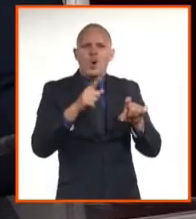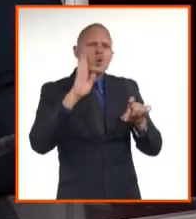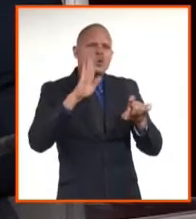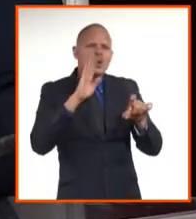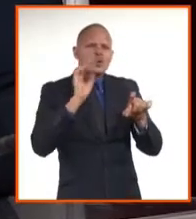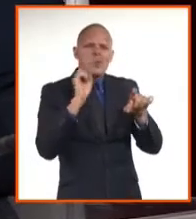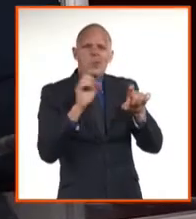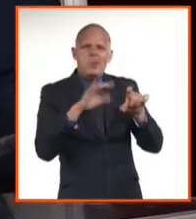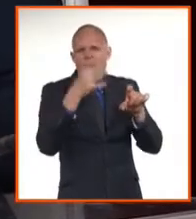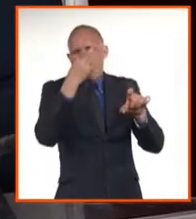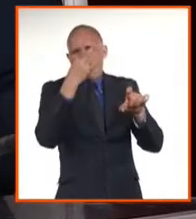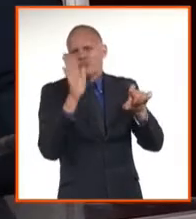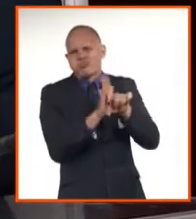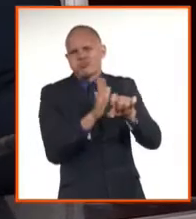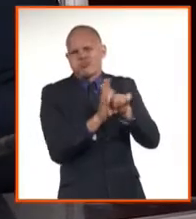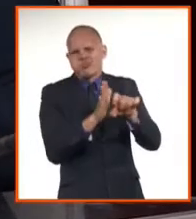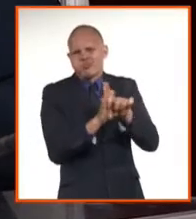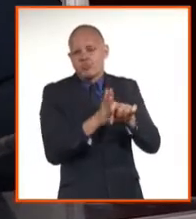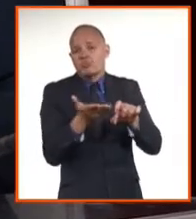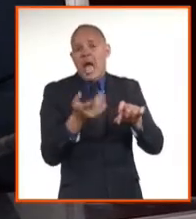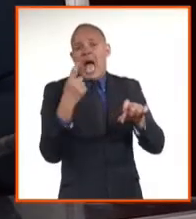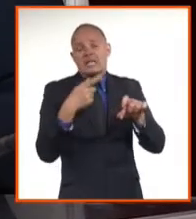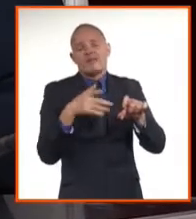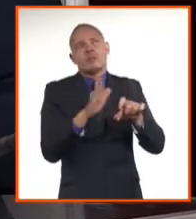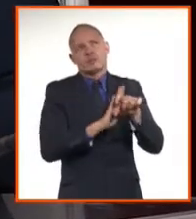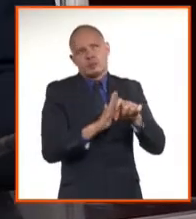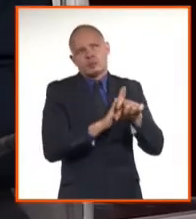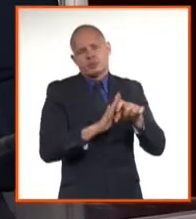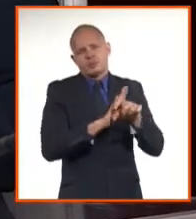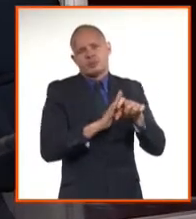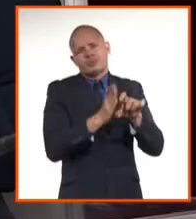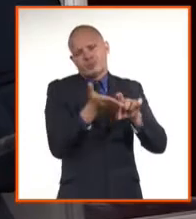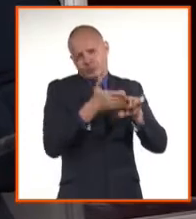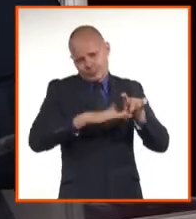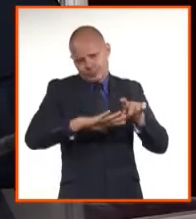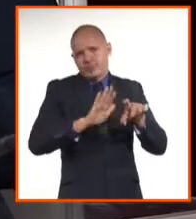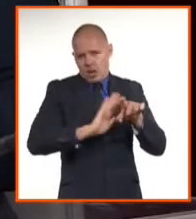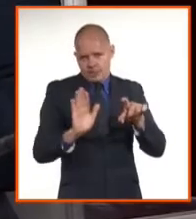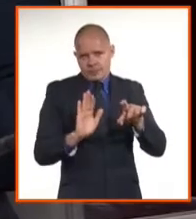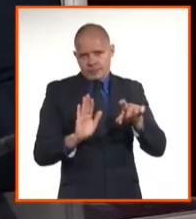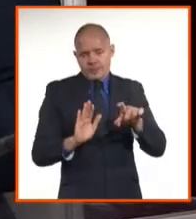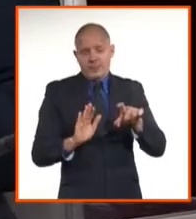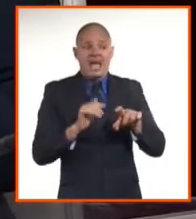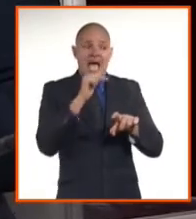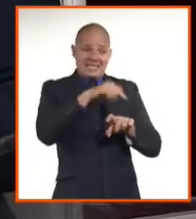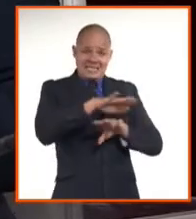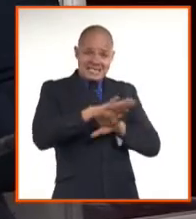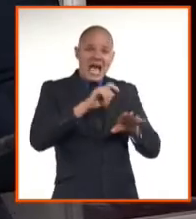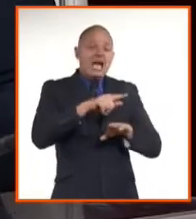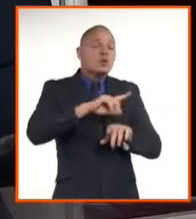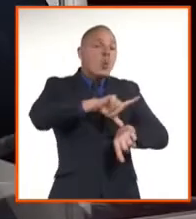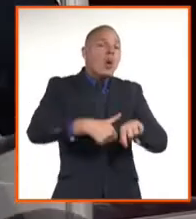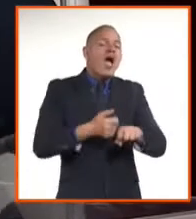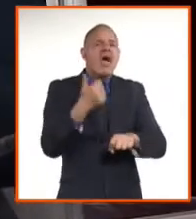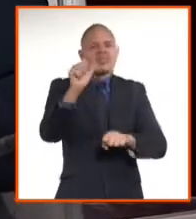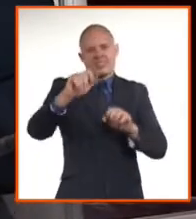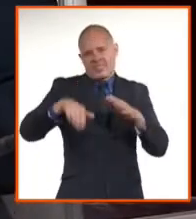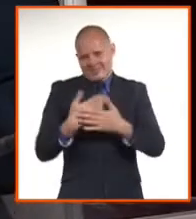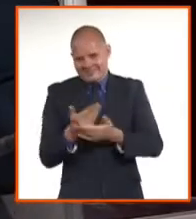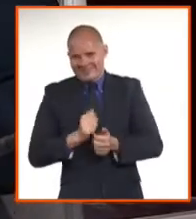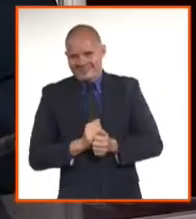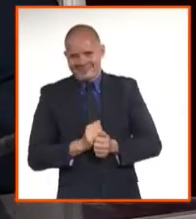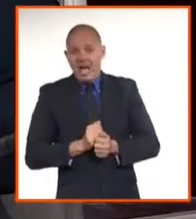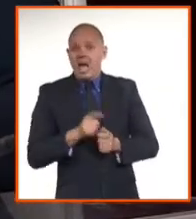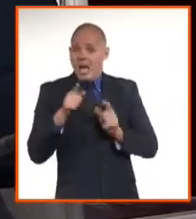un grupo de volúmenes acompañantes, de acciones de mantenimiento, pero no se revisa el 100% de la caldera, eso se hace solamente